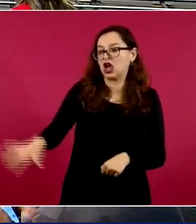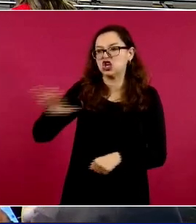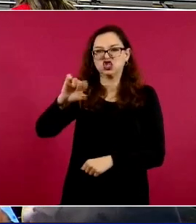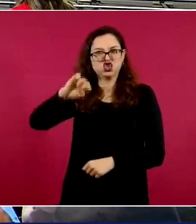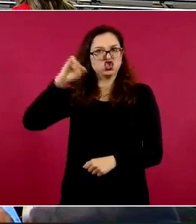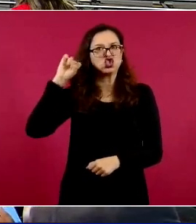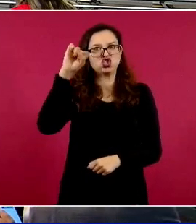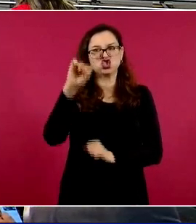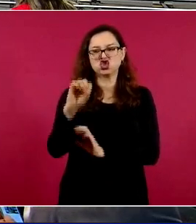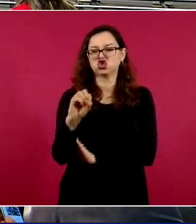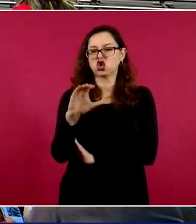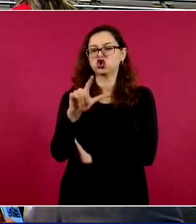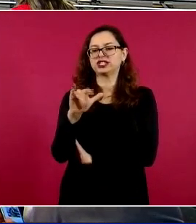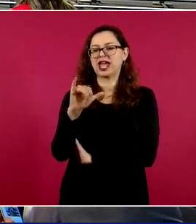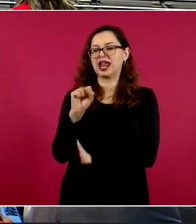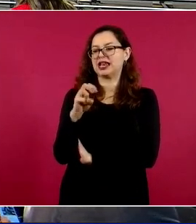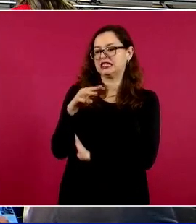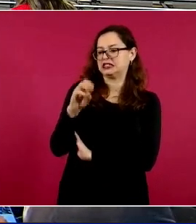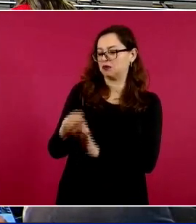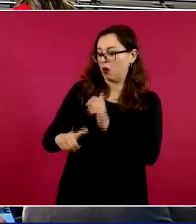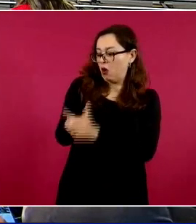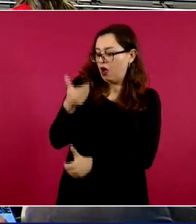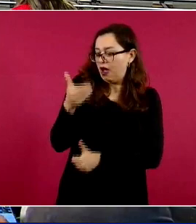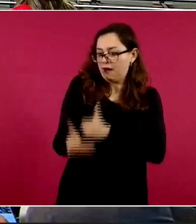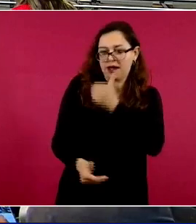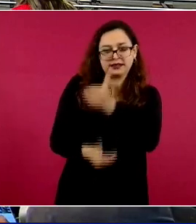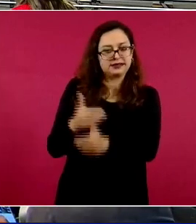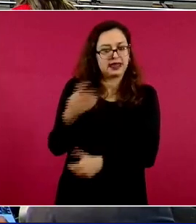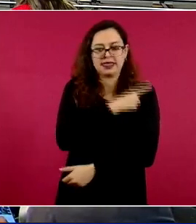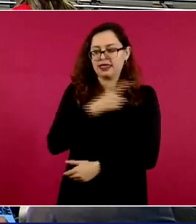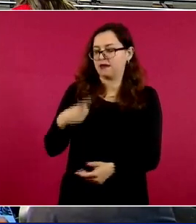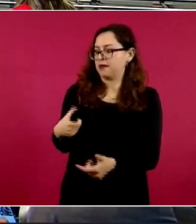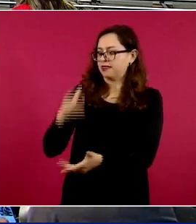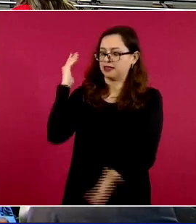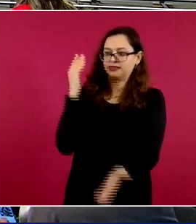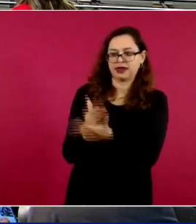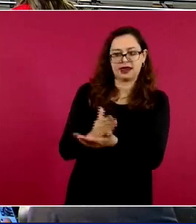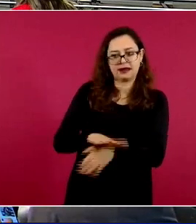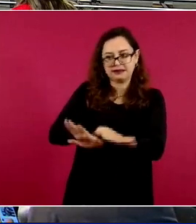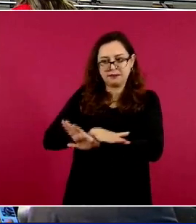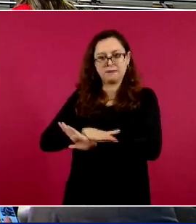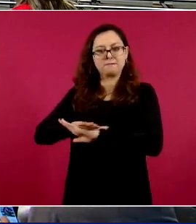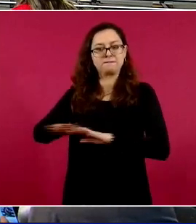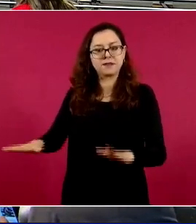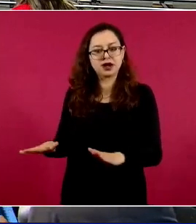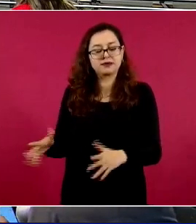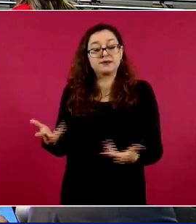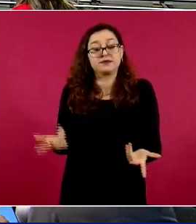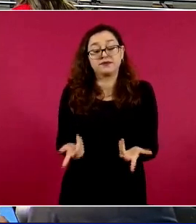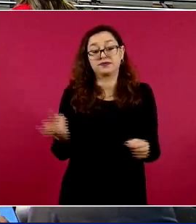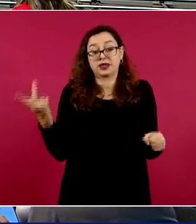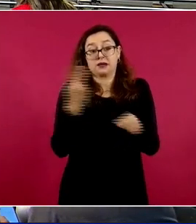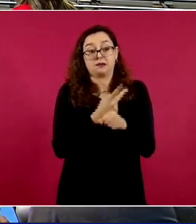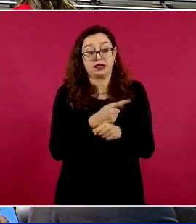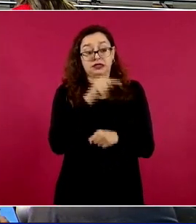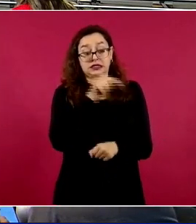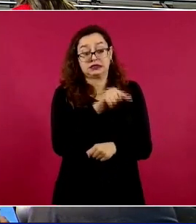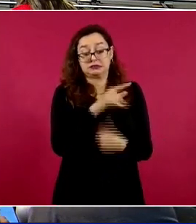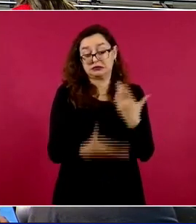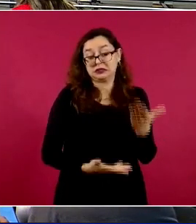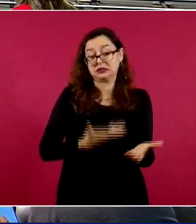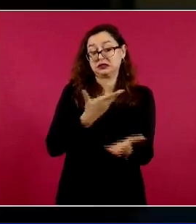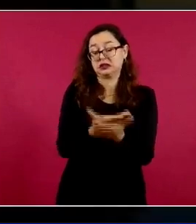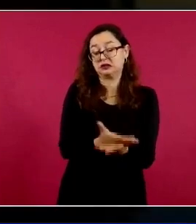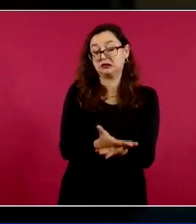Parte de lo que mencionaban en esta reunión es justo uno de los puntos que se ofrece en esta reforma electoral